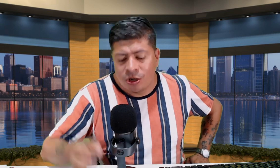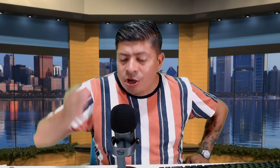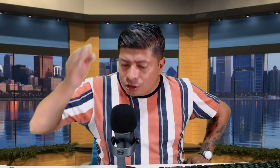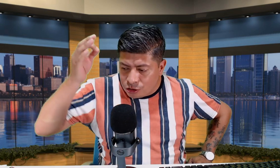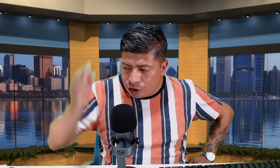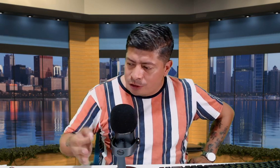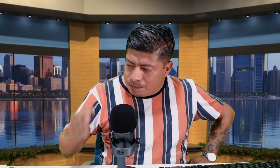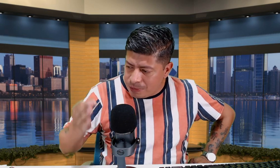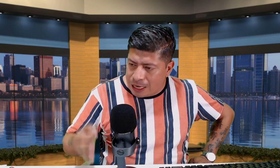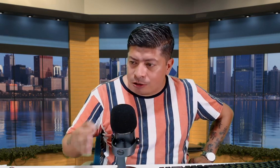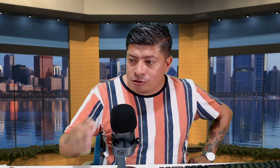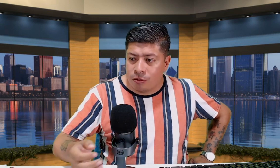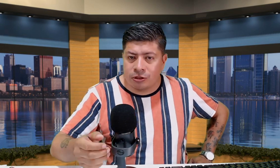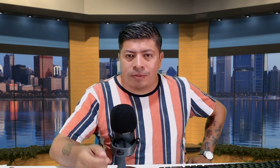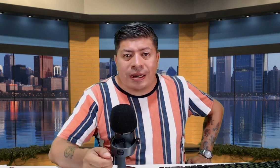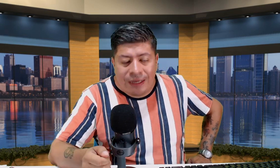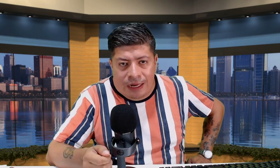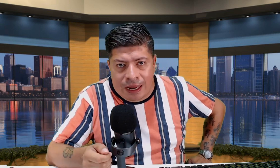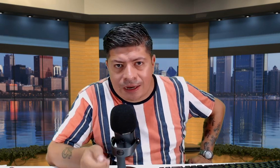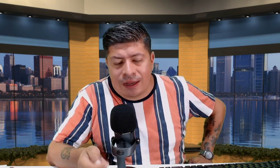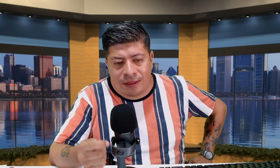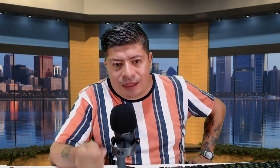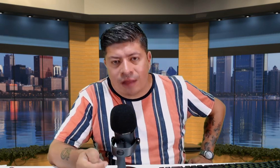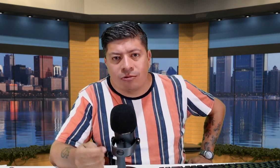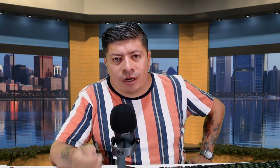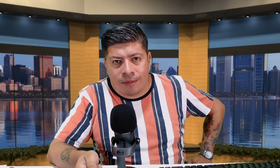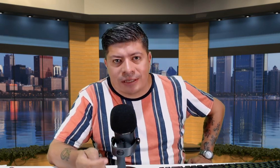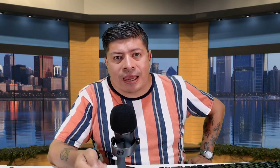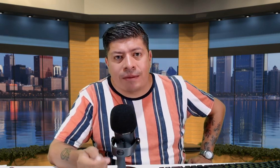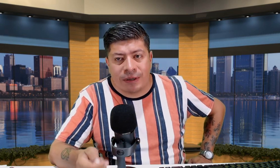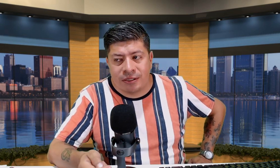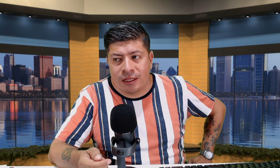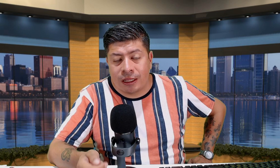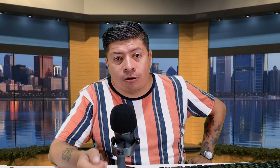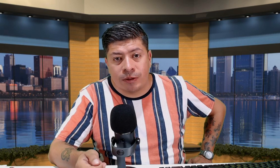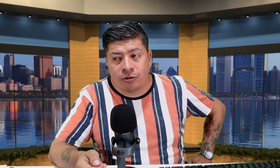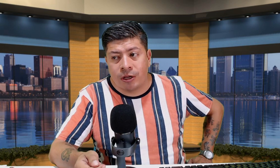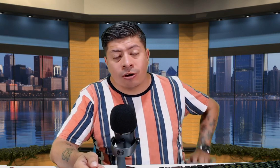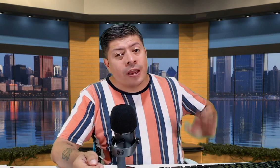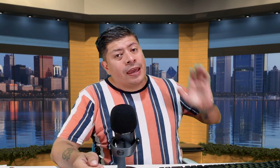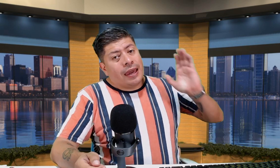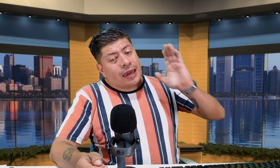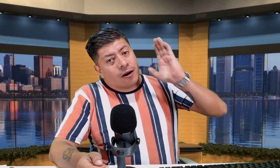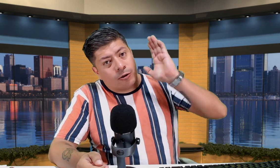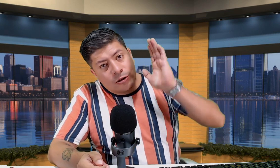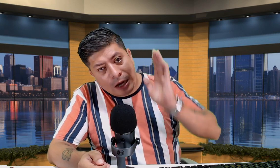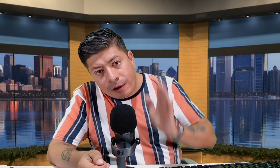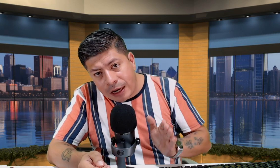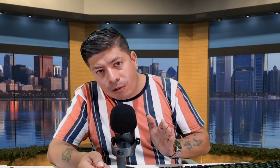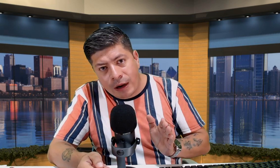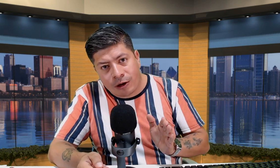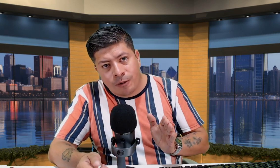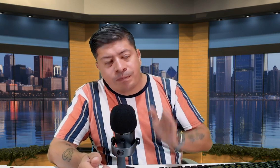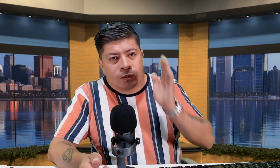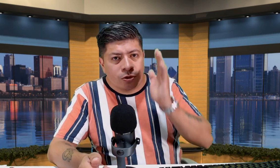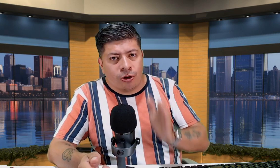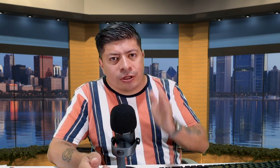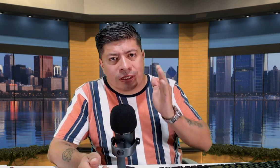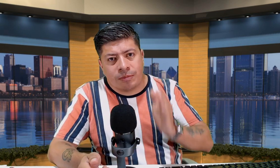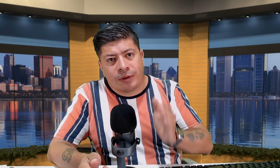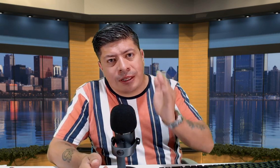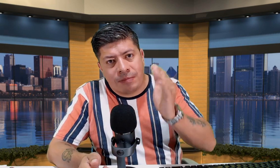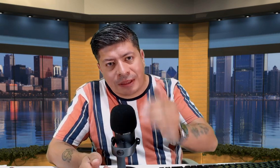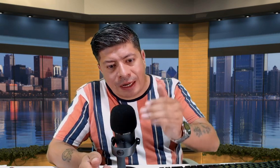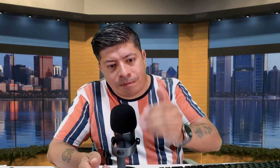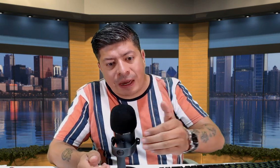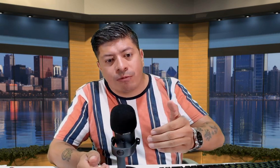sabemos, son viejos lobos de mar y le han dado un revés al presidente López Obrador. Encontraron el hueco donde